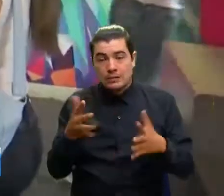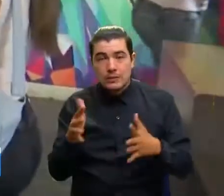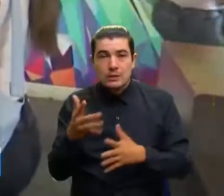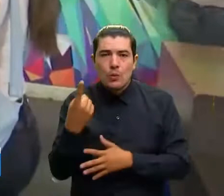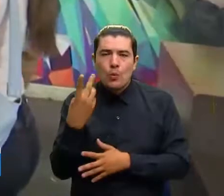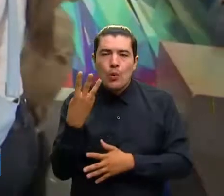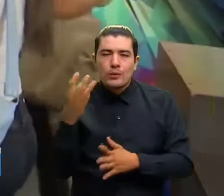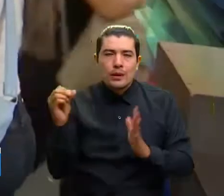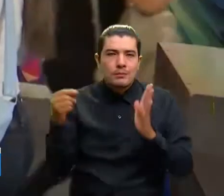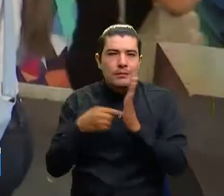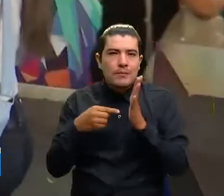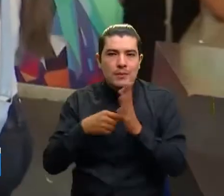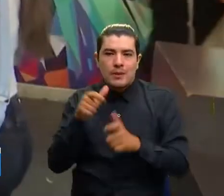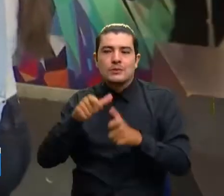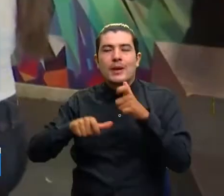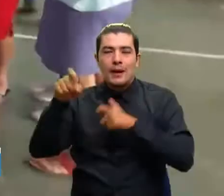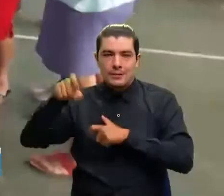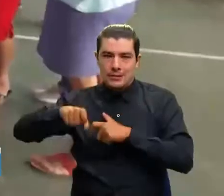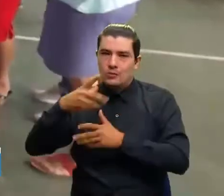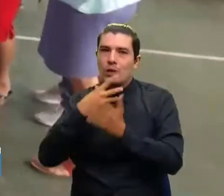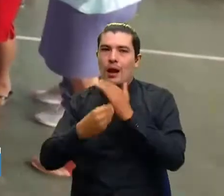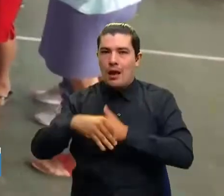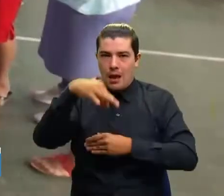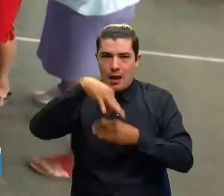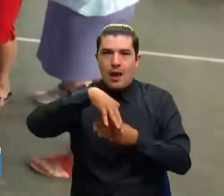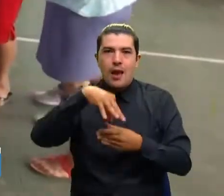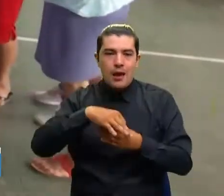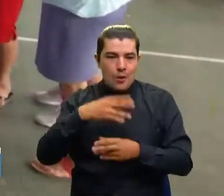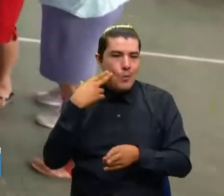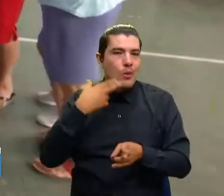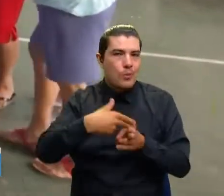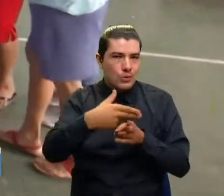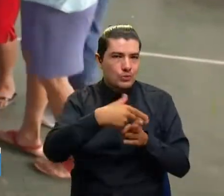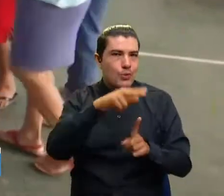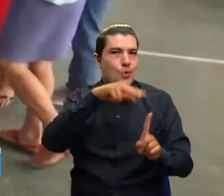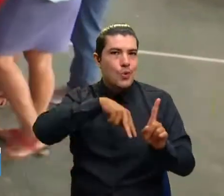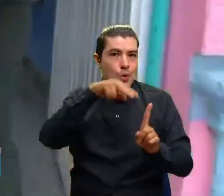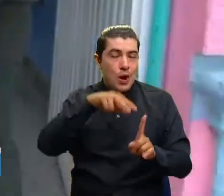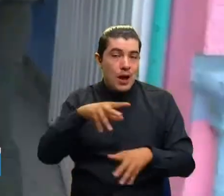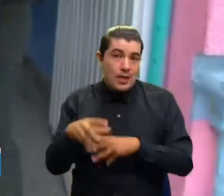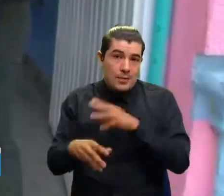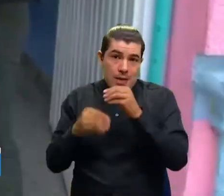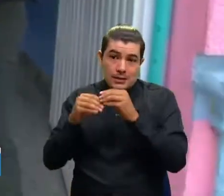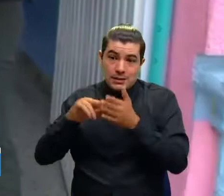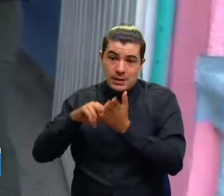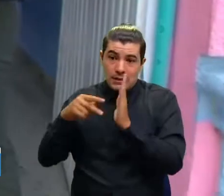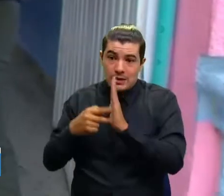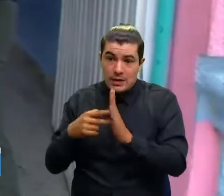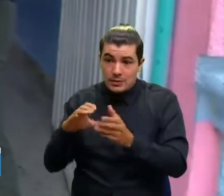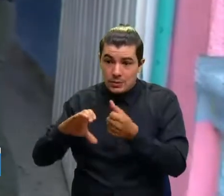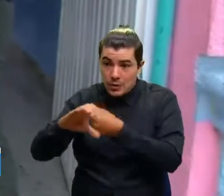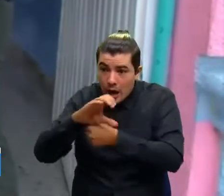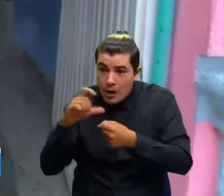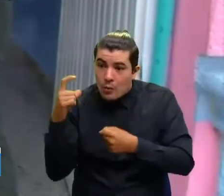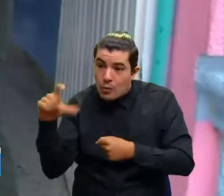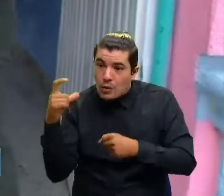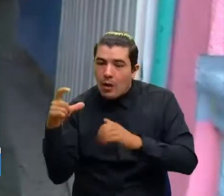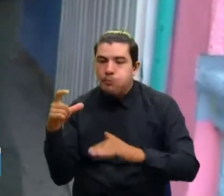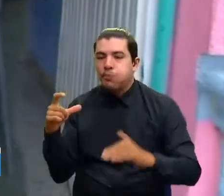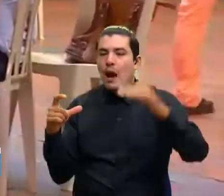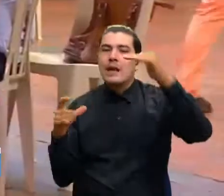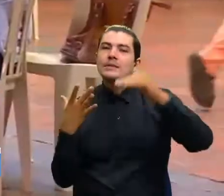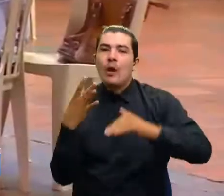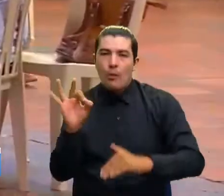sufragar ese día. Precisamente eso tendría que involucrar a más del 50% de la población que votaría el sí